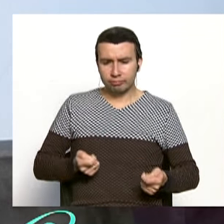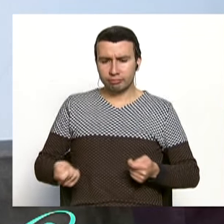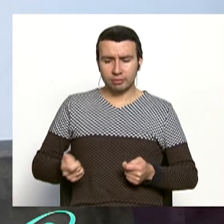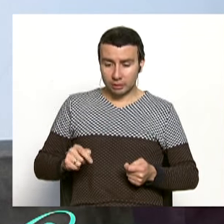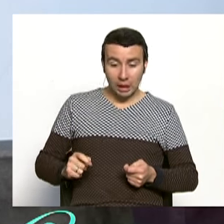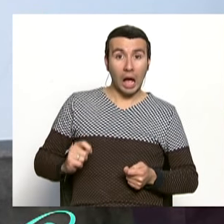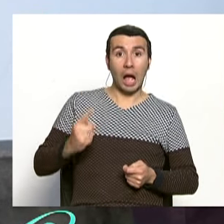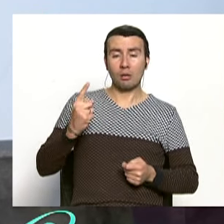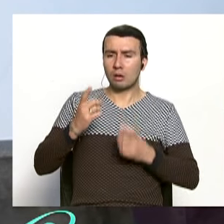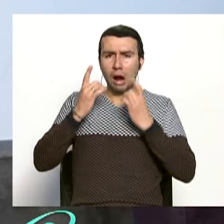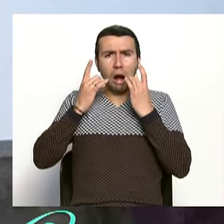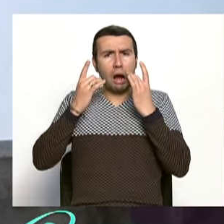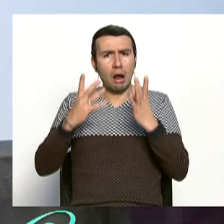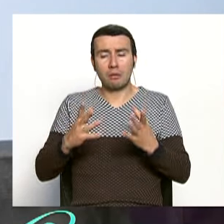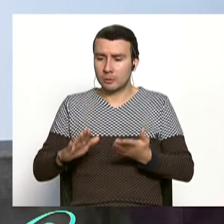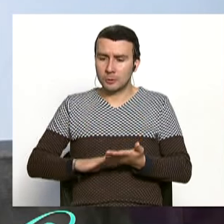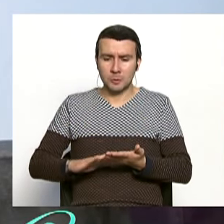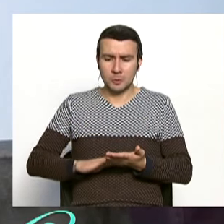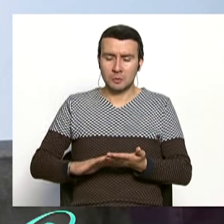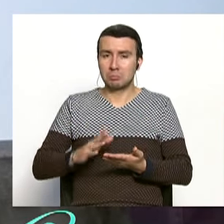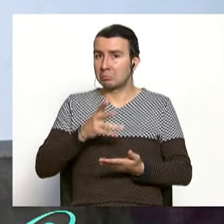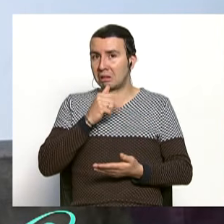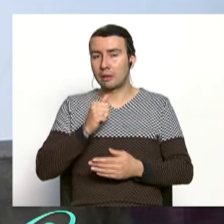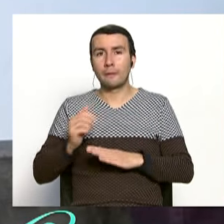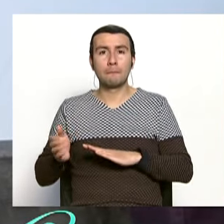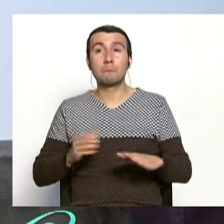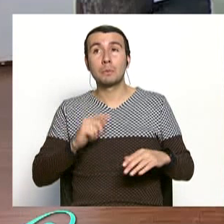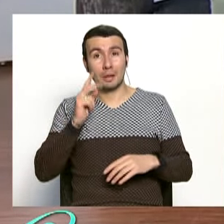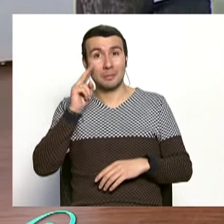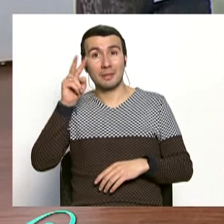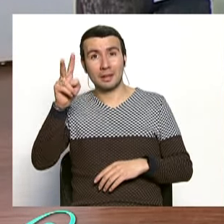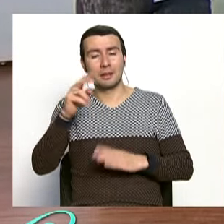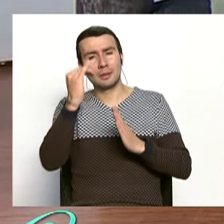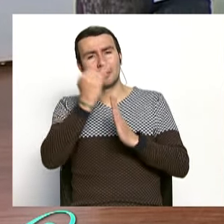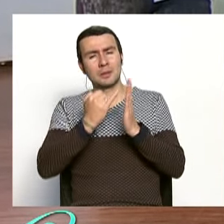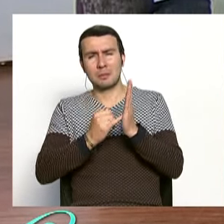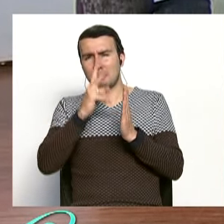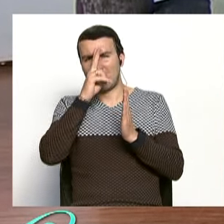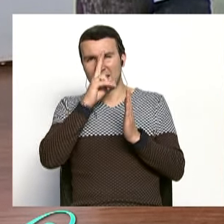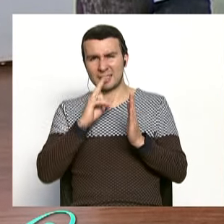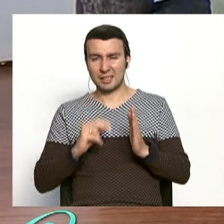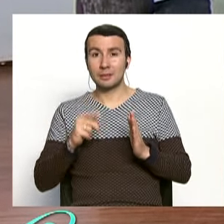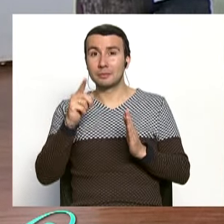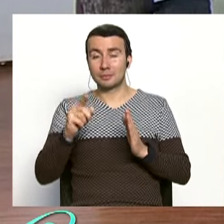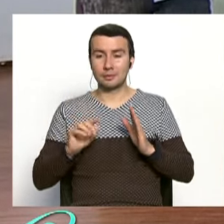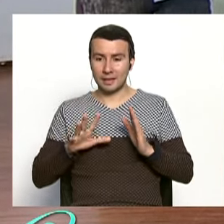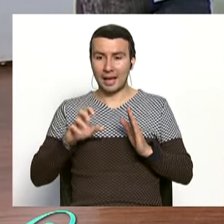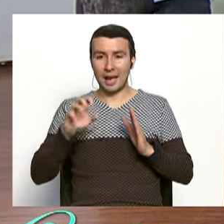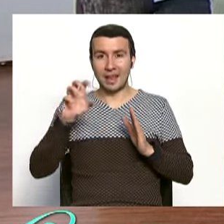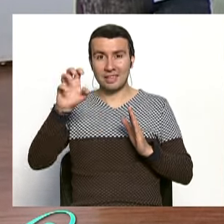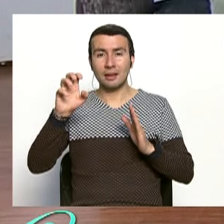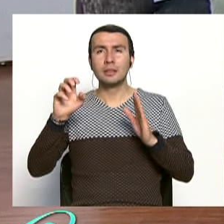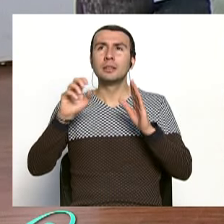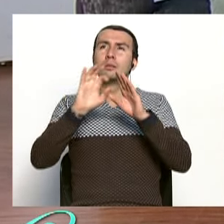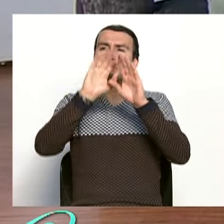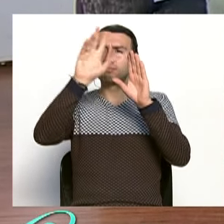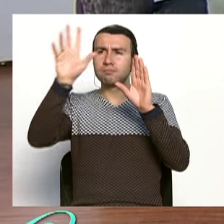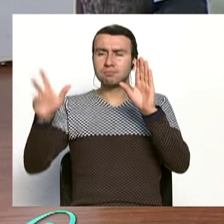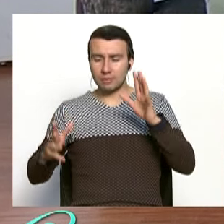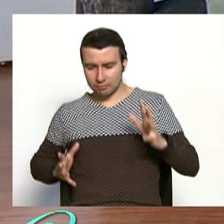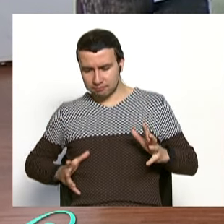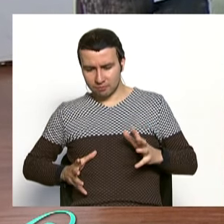genera realmente mucha mejoría en las pacientes ahí vemos estas imágenes es como una telaraña que está atrapando y los tejidos y demás a